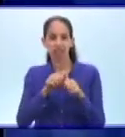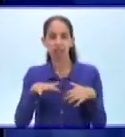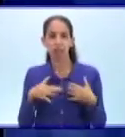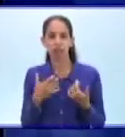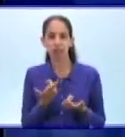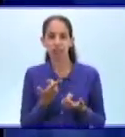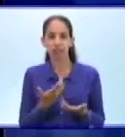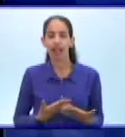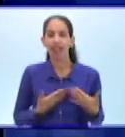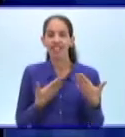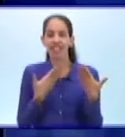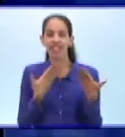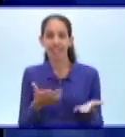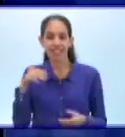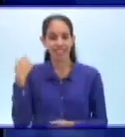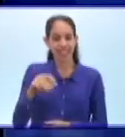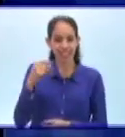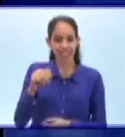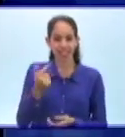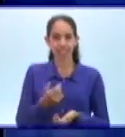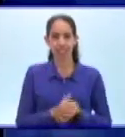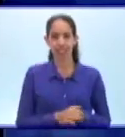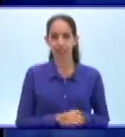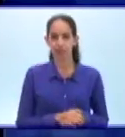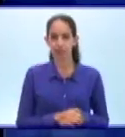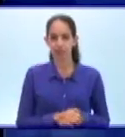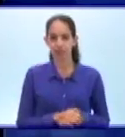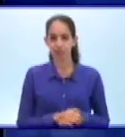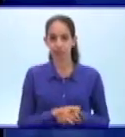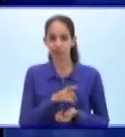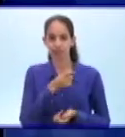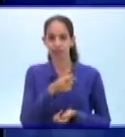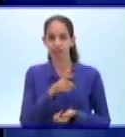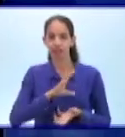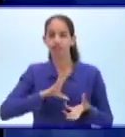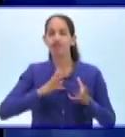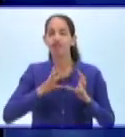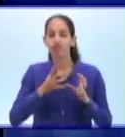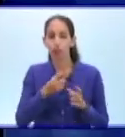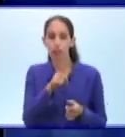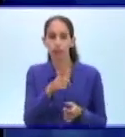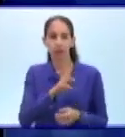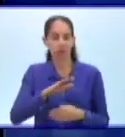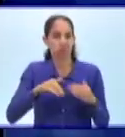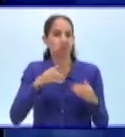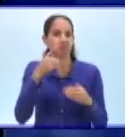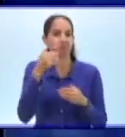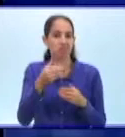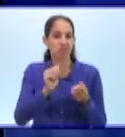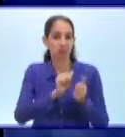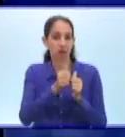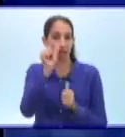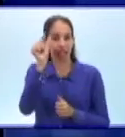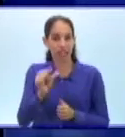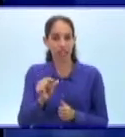tanto entrenan y que se están formando como futuros atletas del deporte